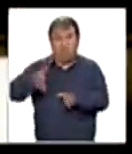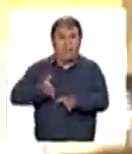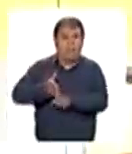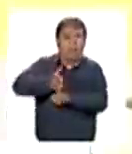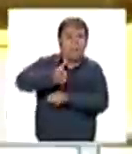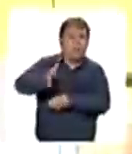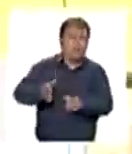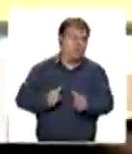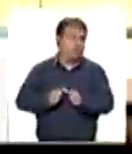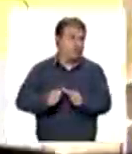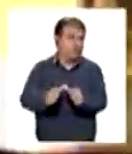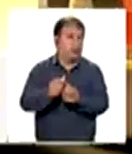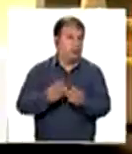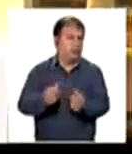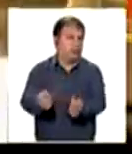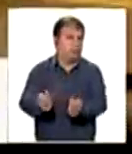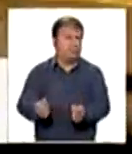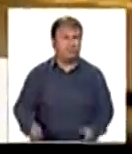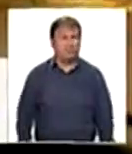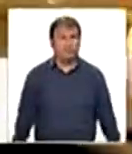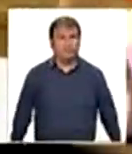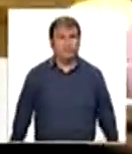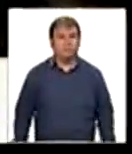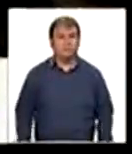y continúa su recorrido.